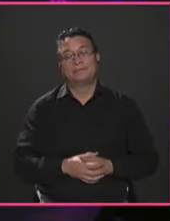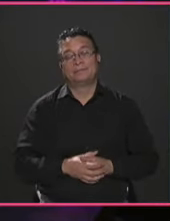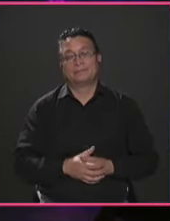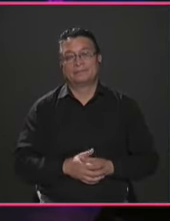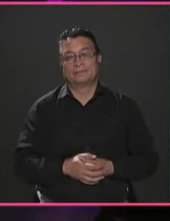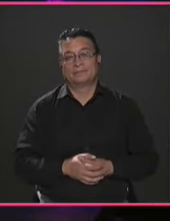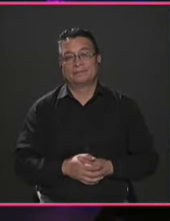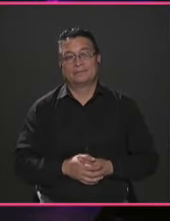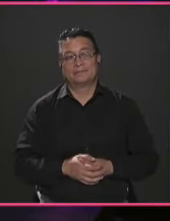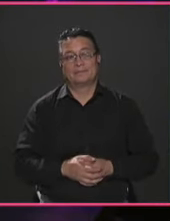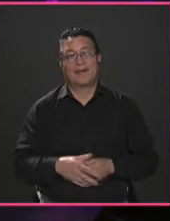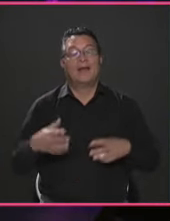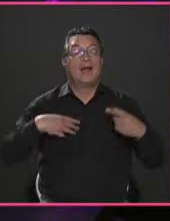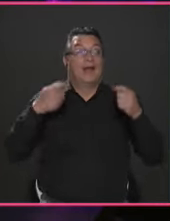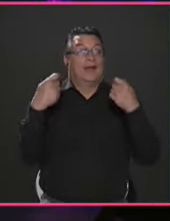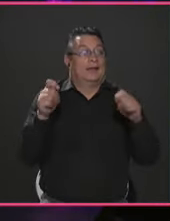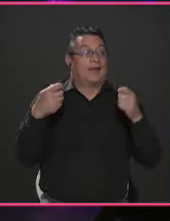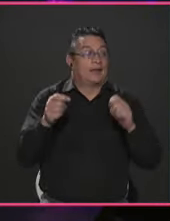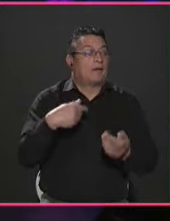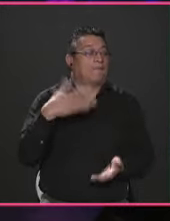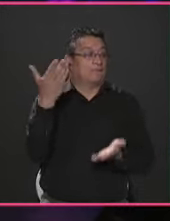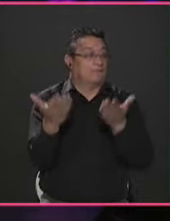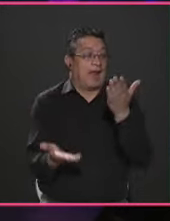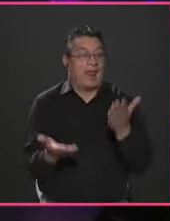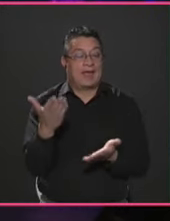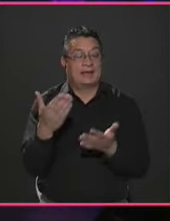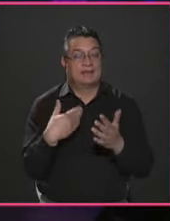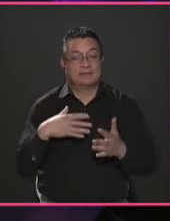embargo Tratamos de mantener un